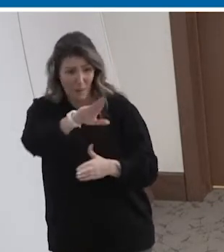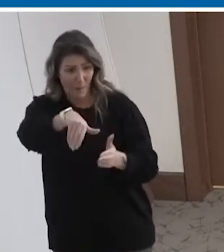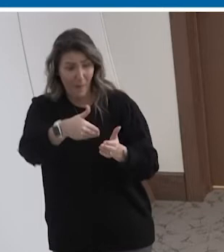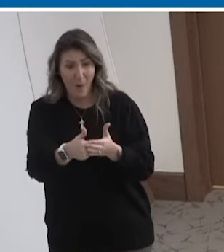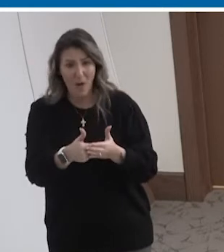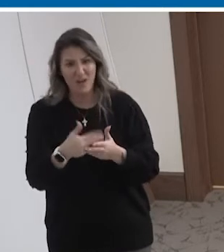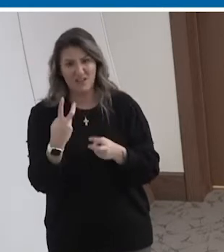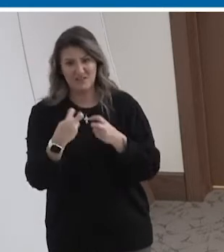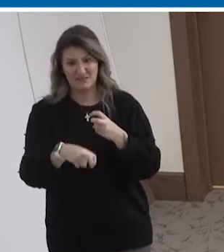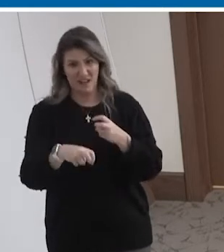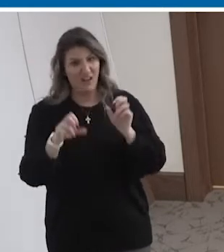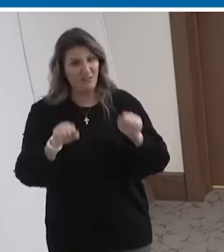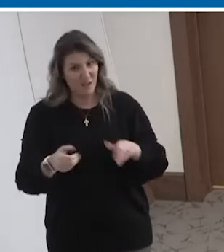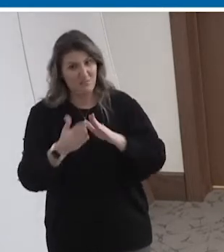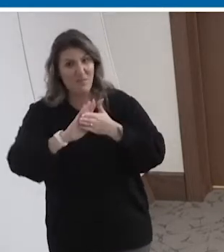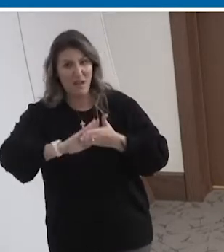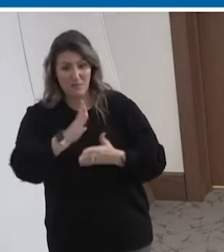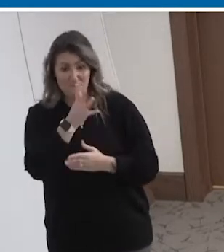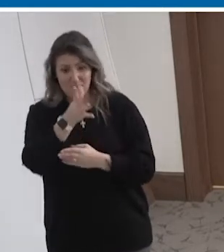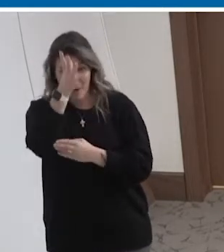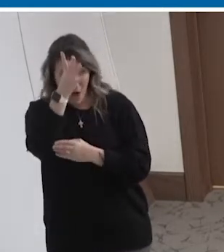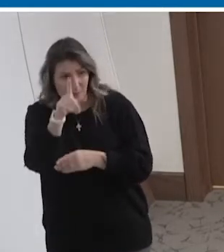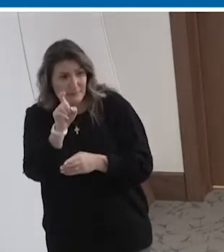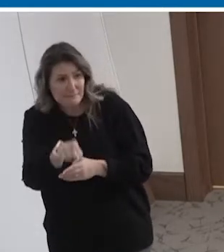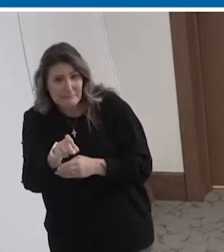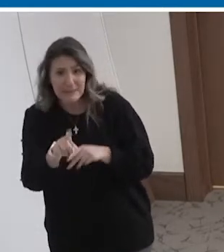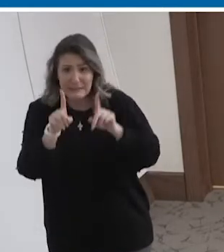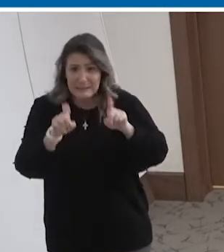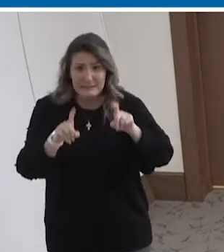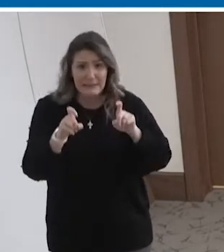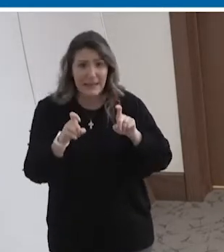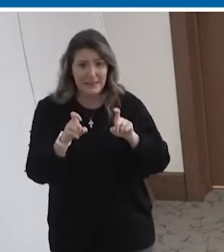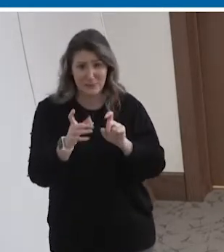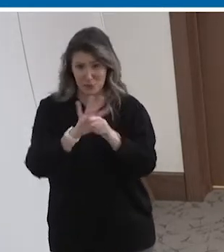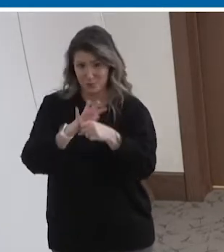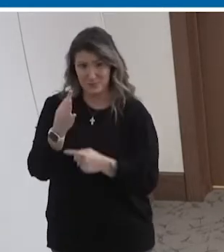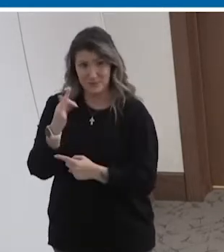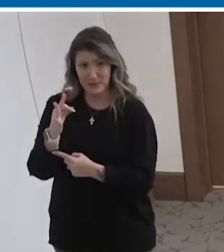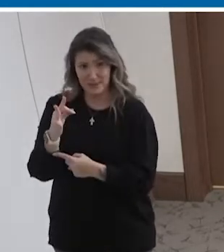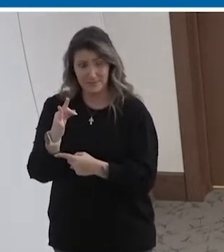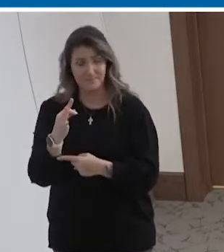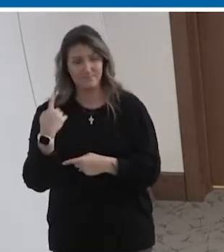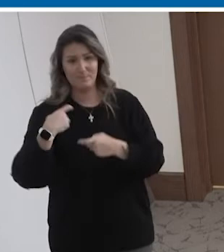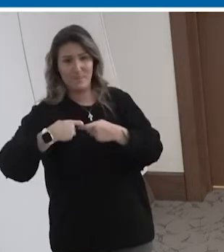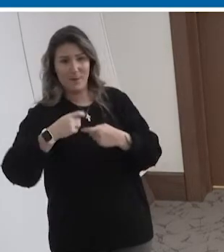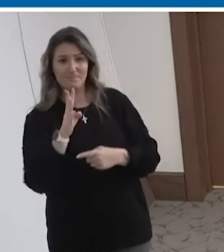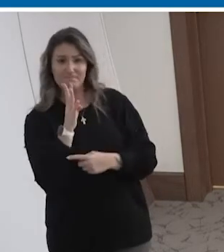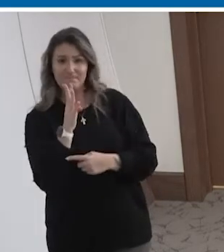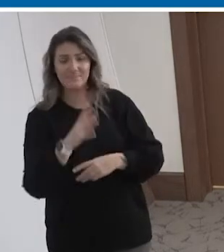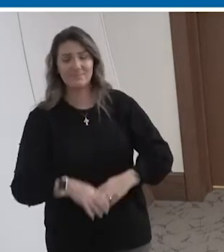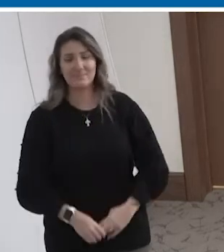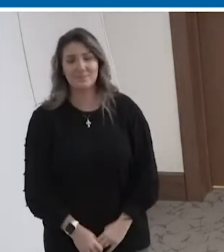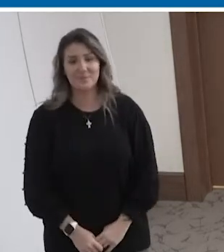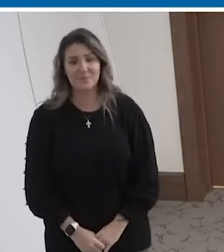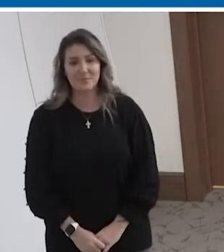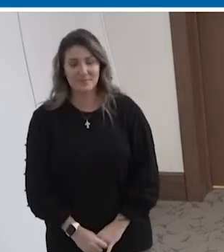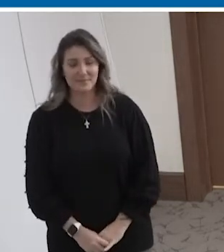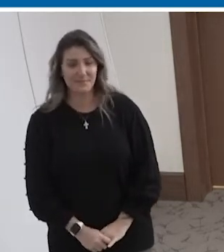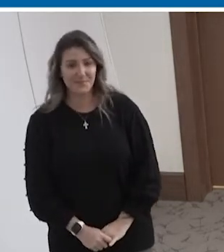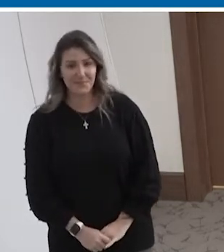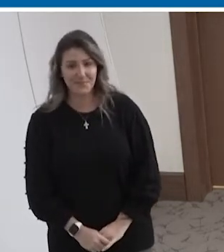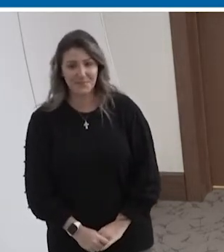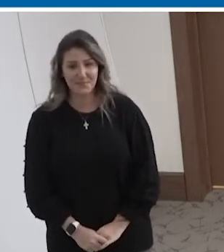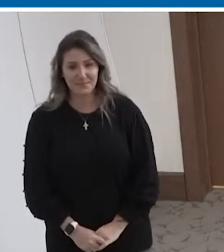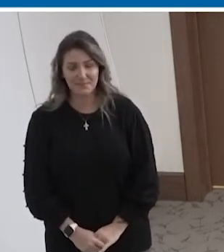be difficult for parents who need to get their child tested for COVID-19. Y si no se hacen estos exámenes en la escuela,